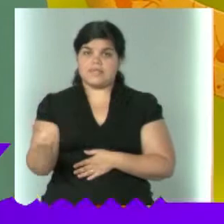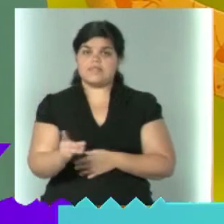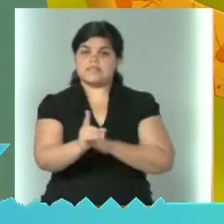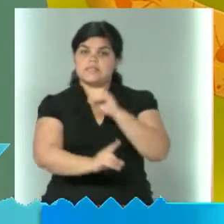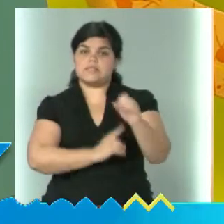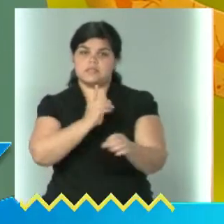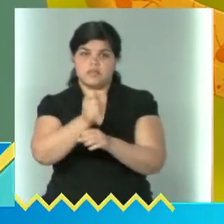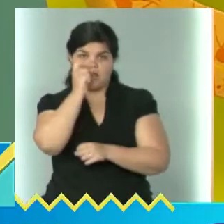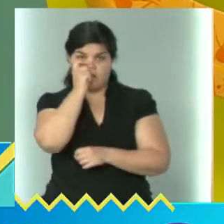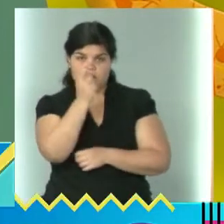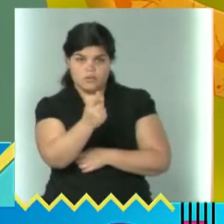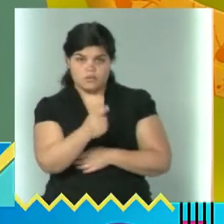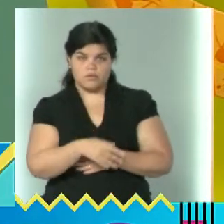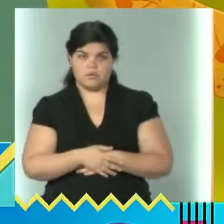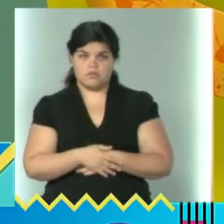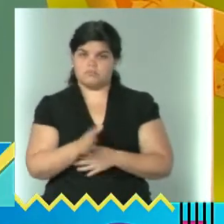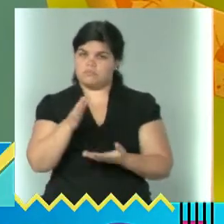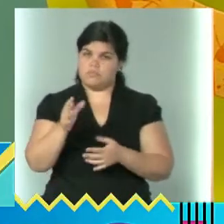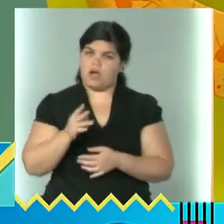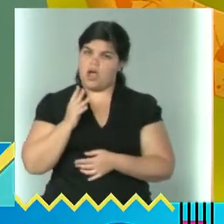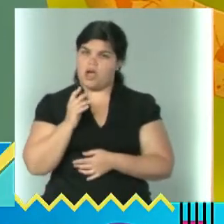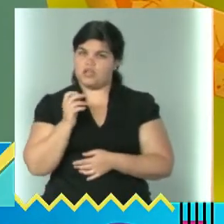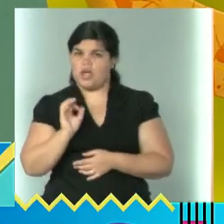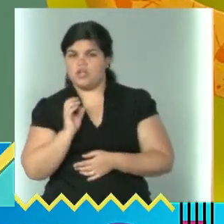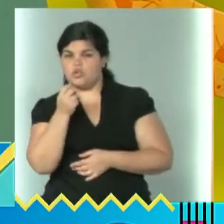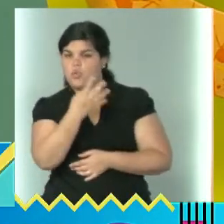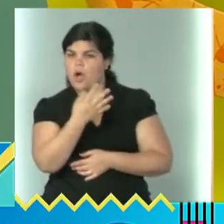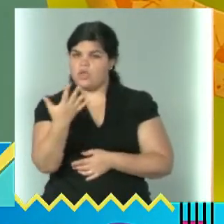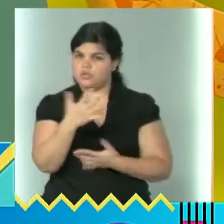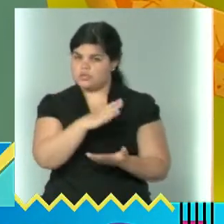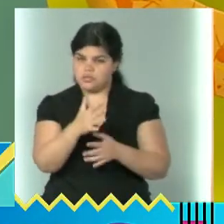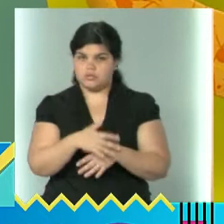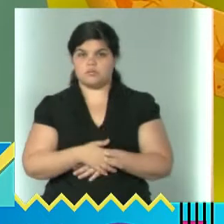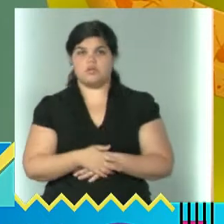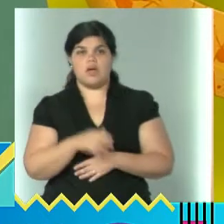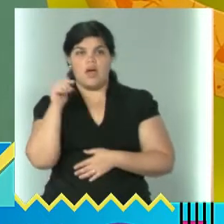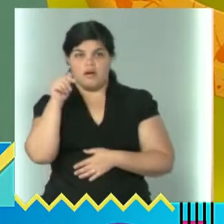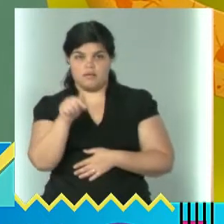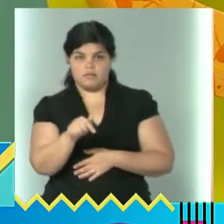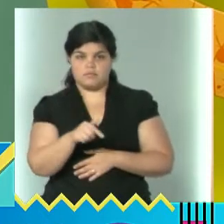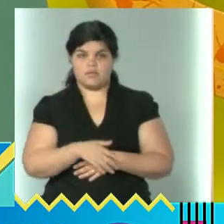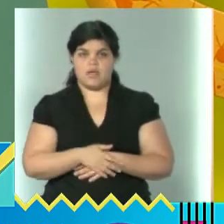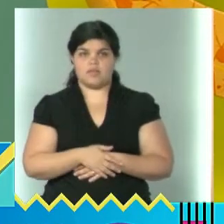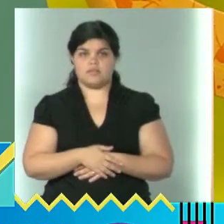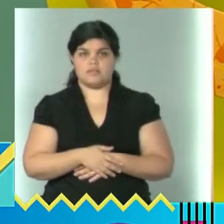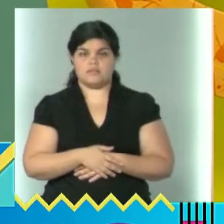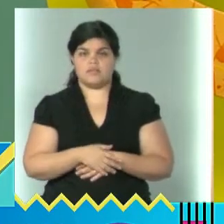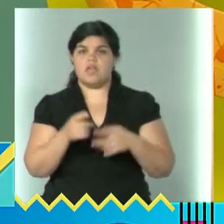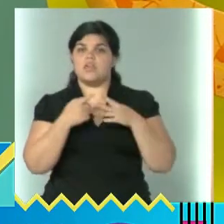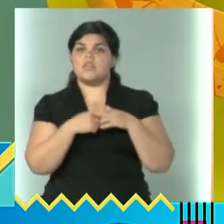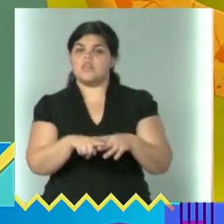XXI y por unos 4 o 5 años, las posibilidades tecnológicas de